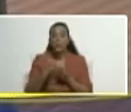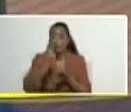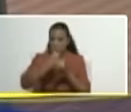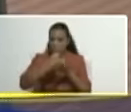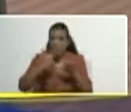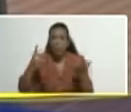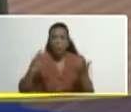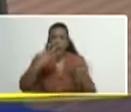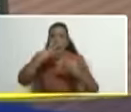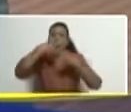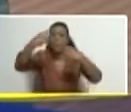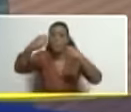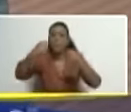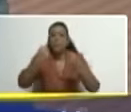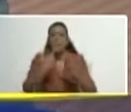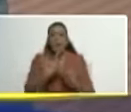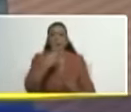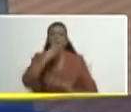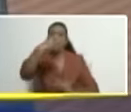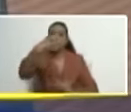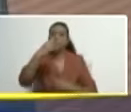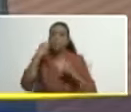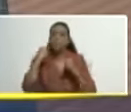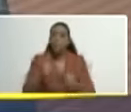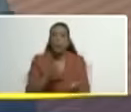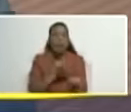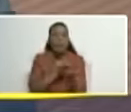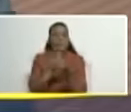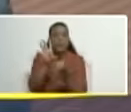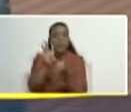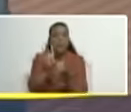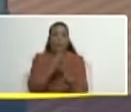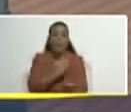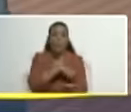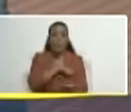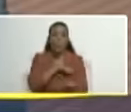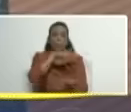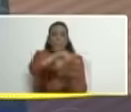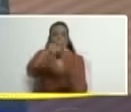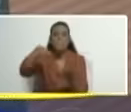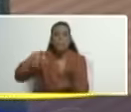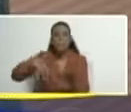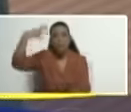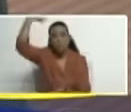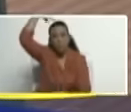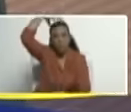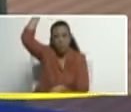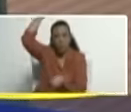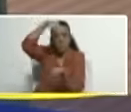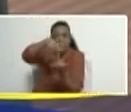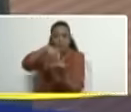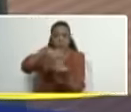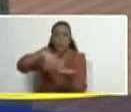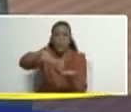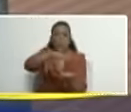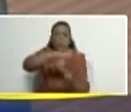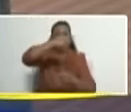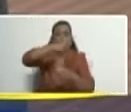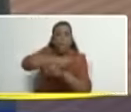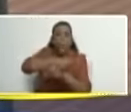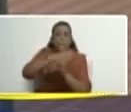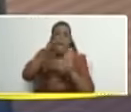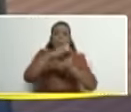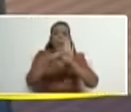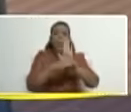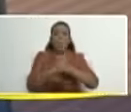de esos libertadores que expulsamos a los diferentes imperios que quisieron imponernos reglas